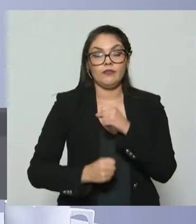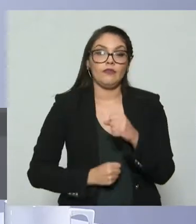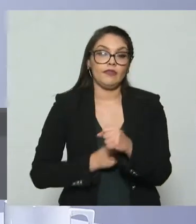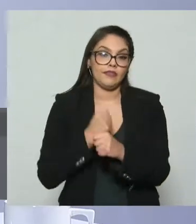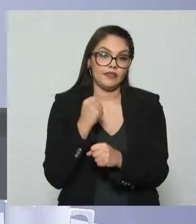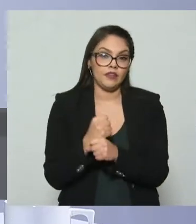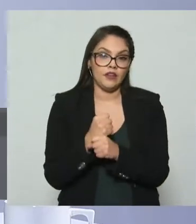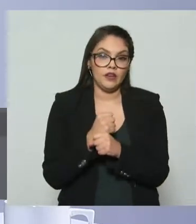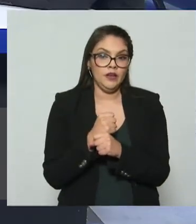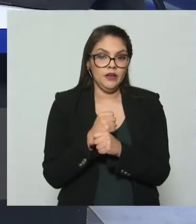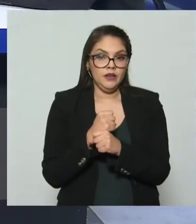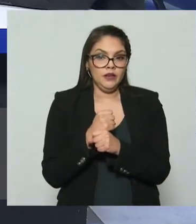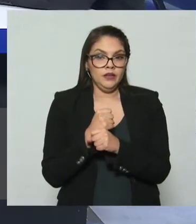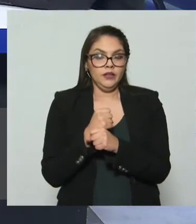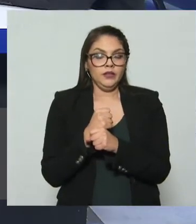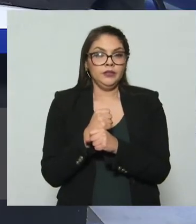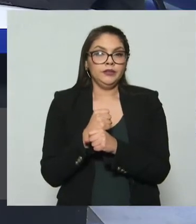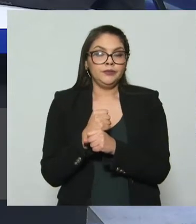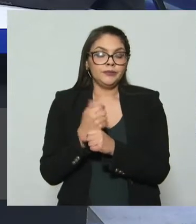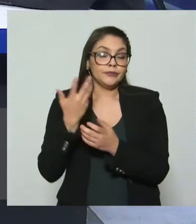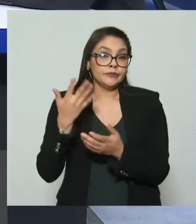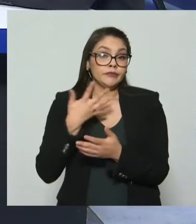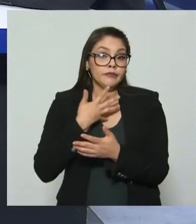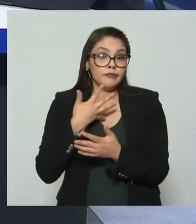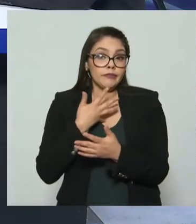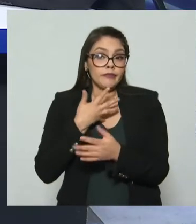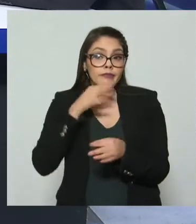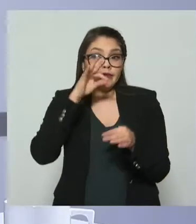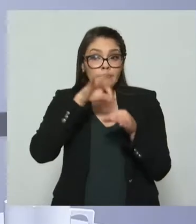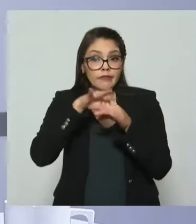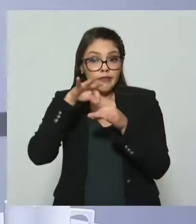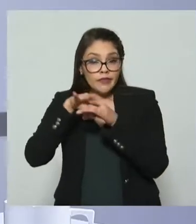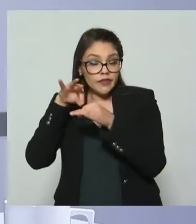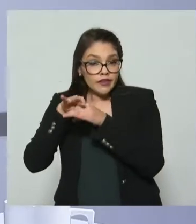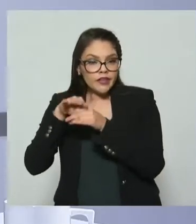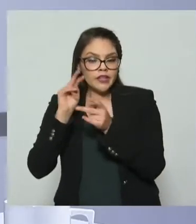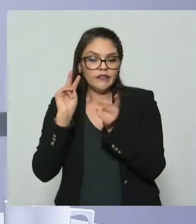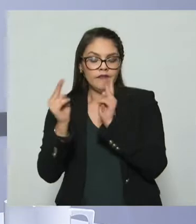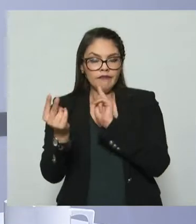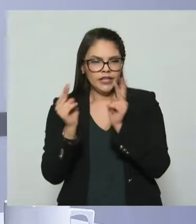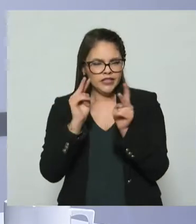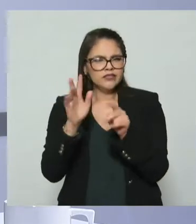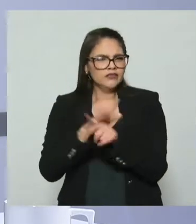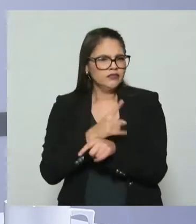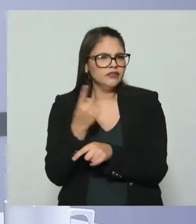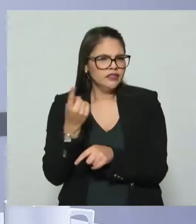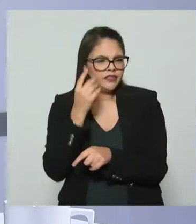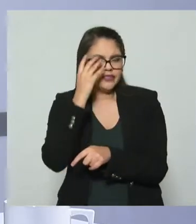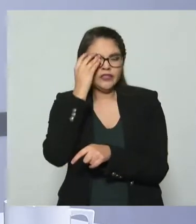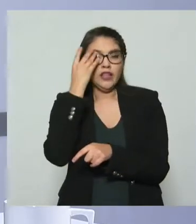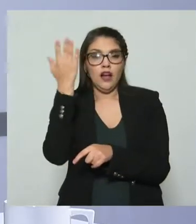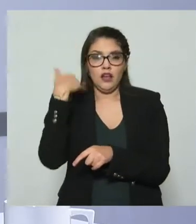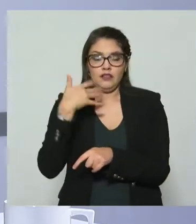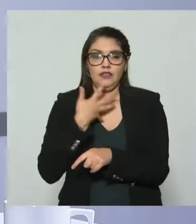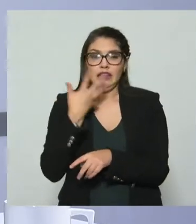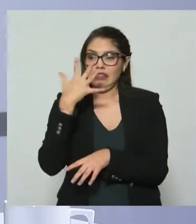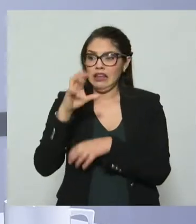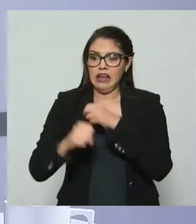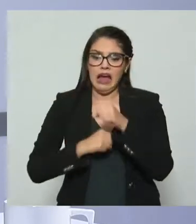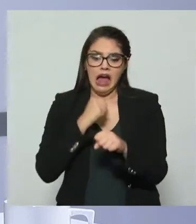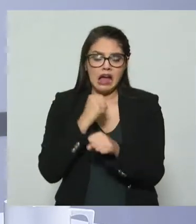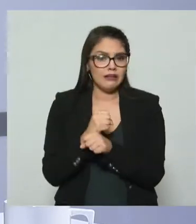aprovecho todos los espacios para hacer esta difusión, vamos a tener elecciones vecinales. Es decir, teníamos ya más de 10 años que